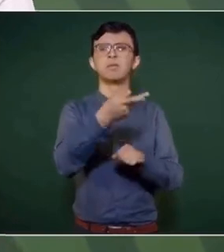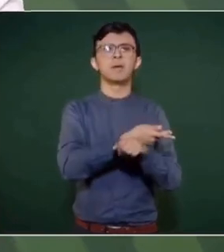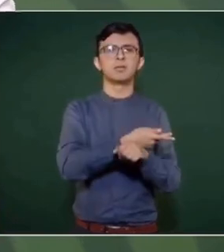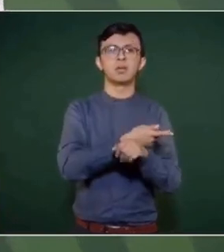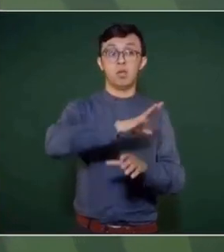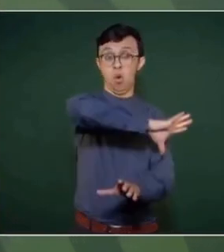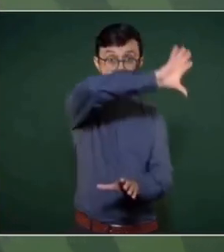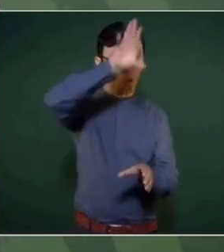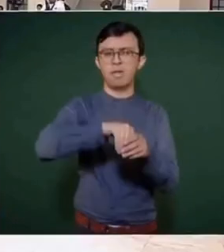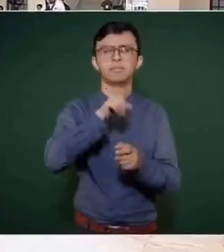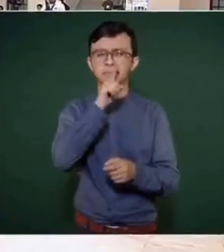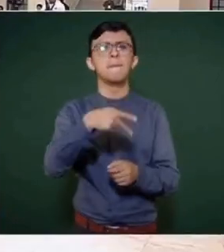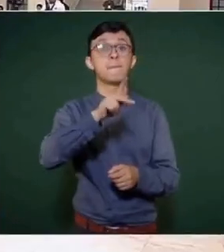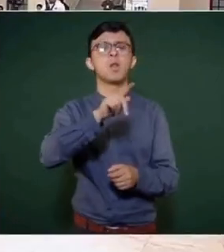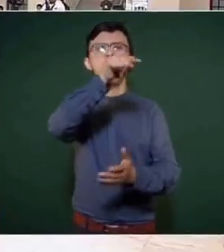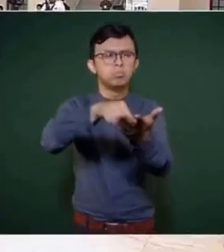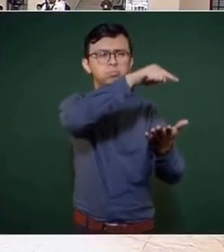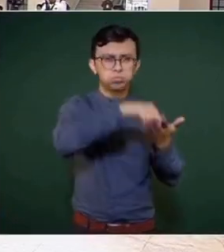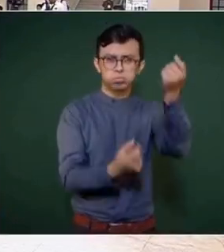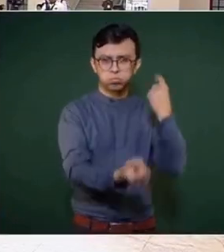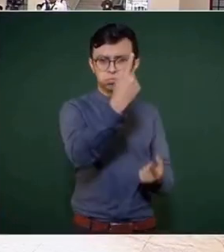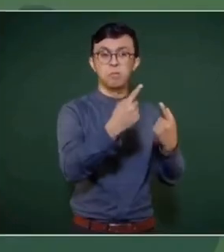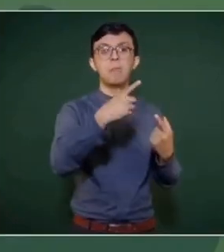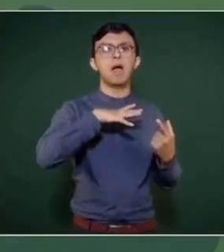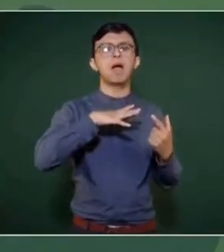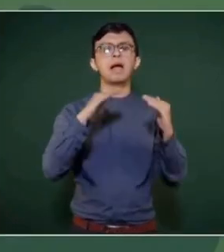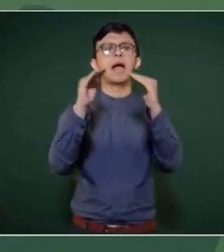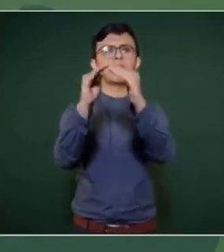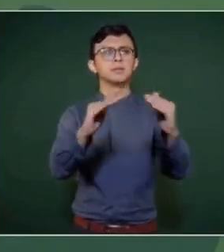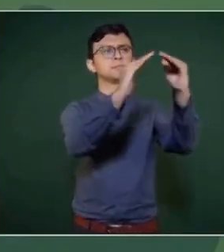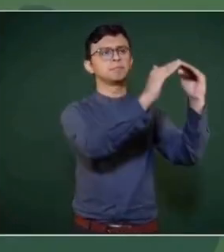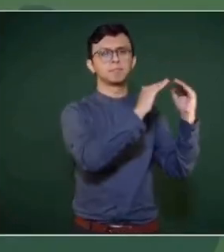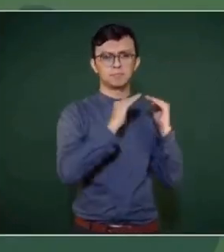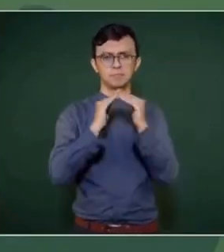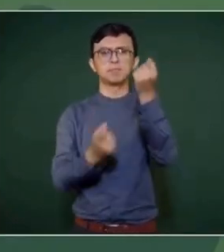no en toda la ciudad, pero en algunas zonas, de poner en las casas